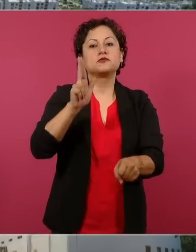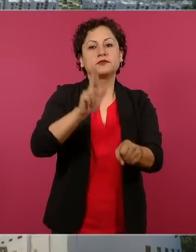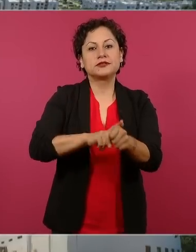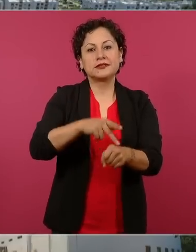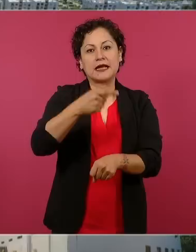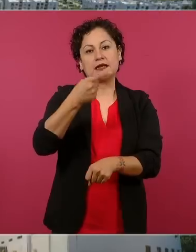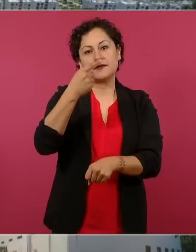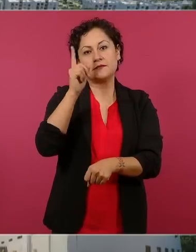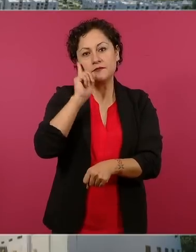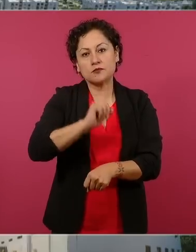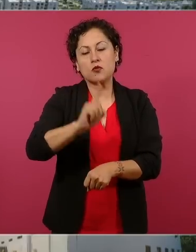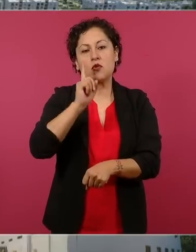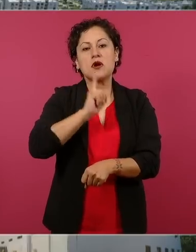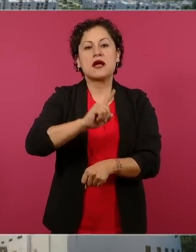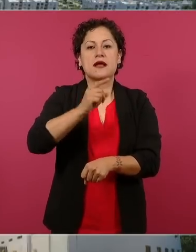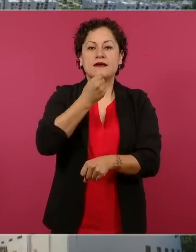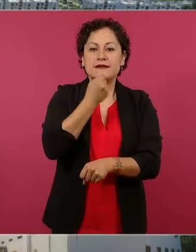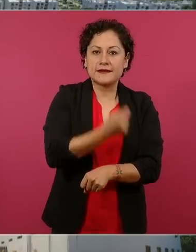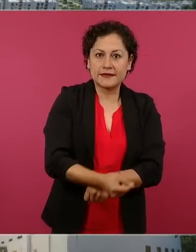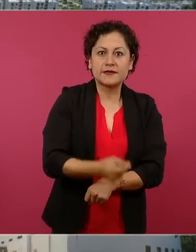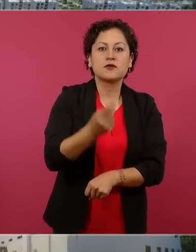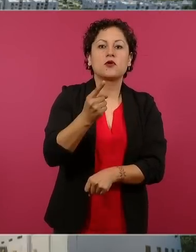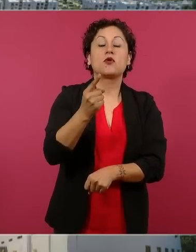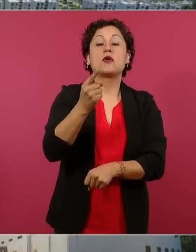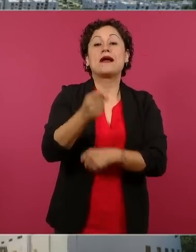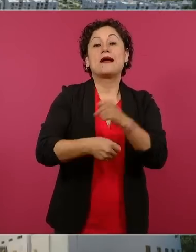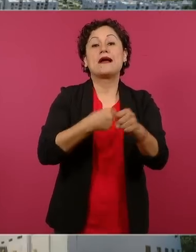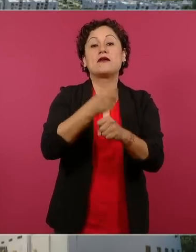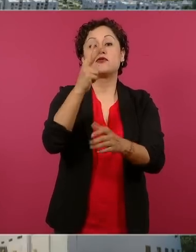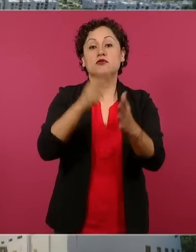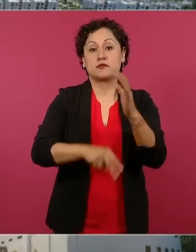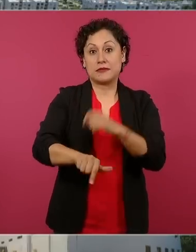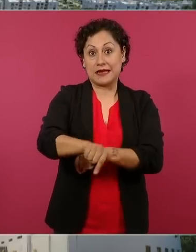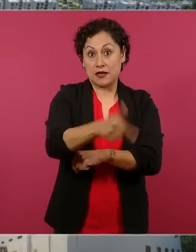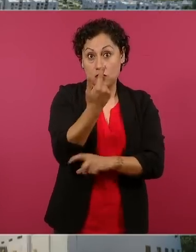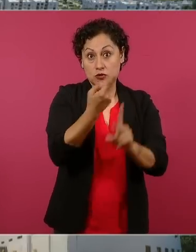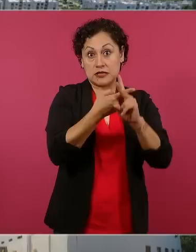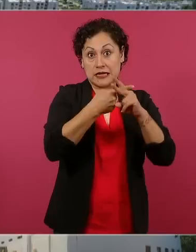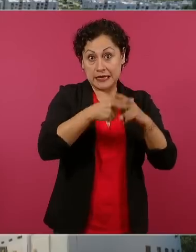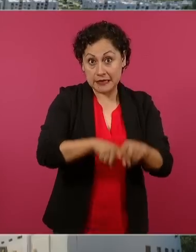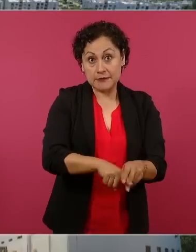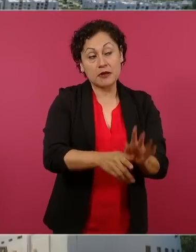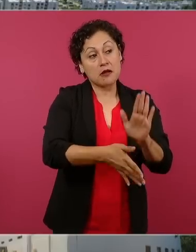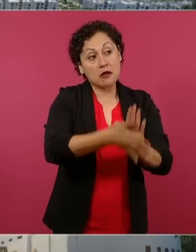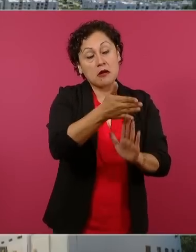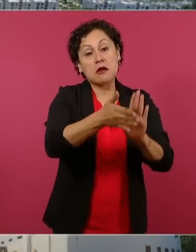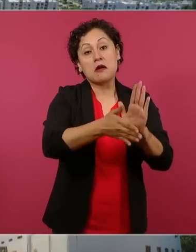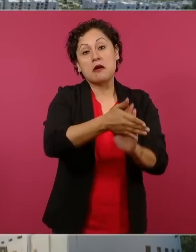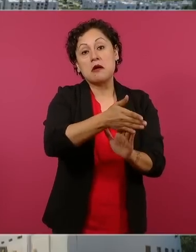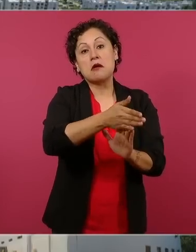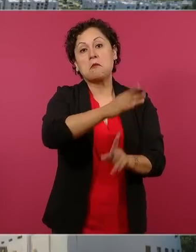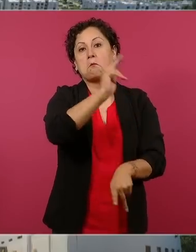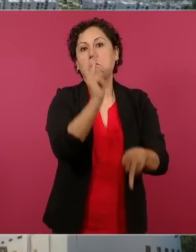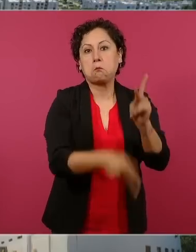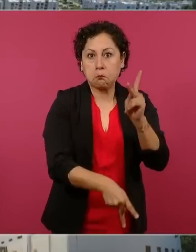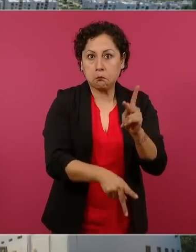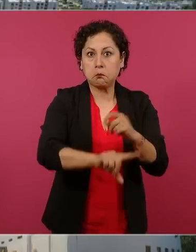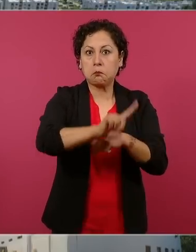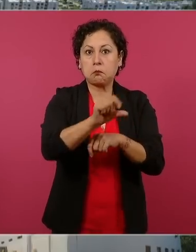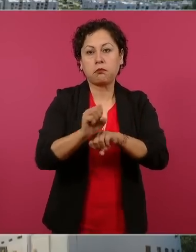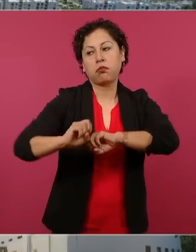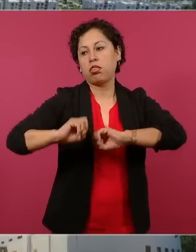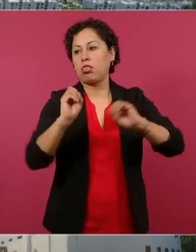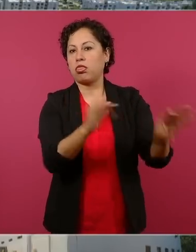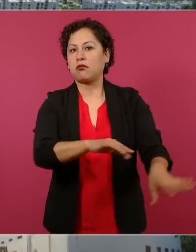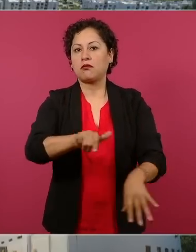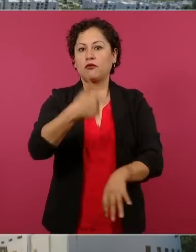año 2012 en Ciudad del Carmen. Ese hospital también quedó abandonado después durante 12 años